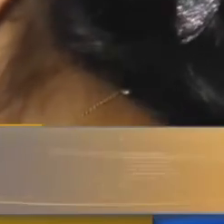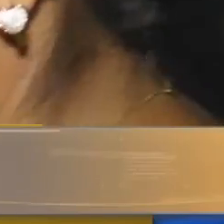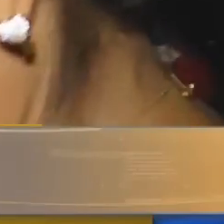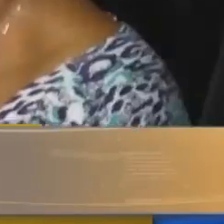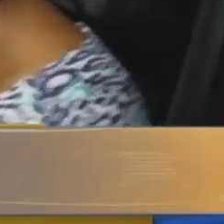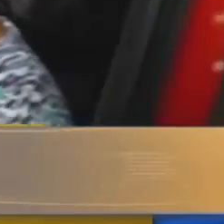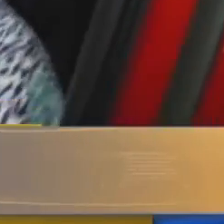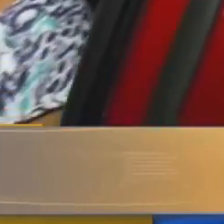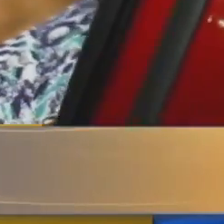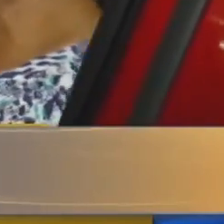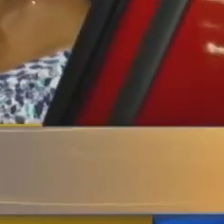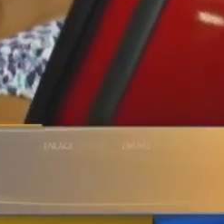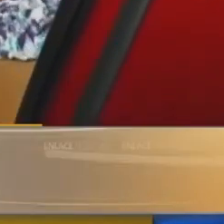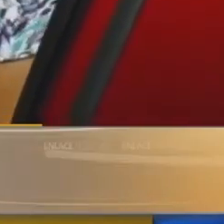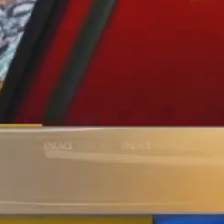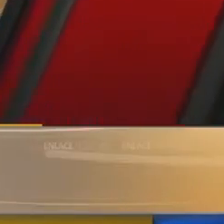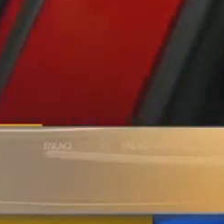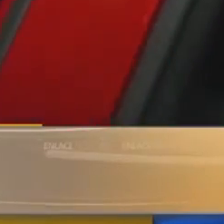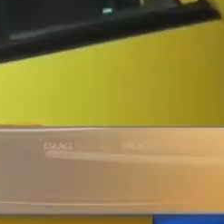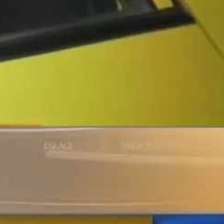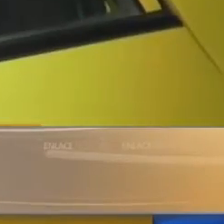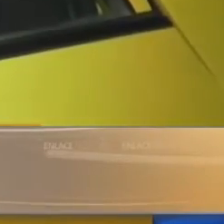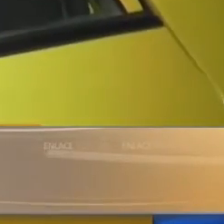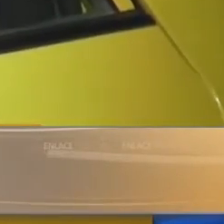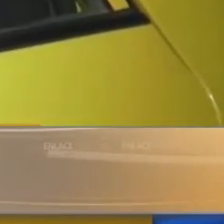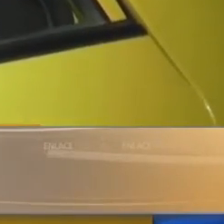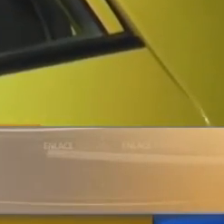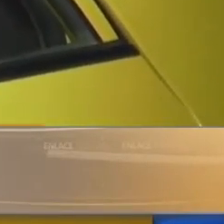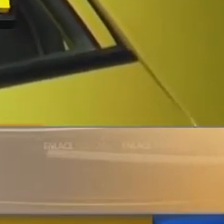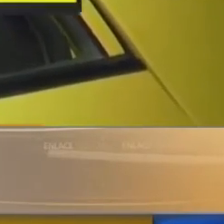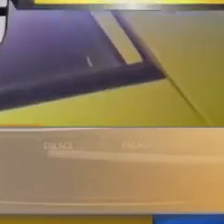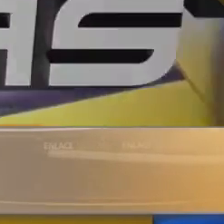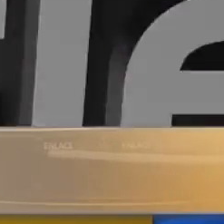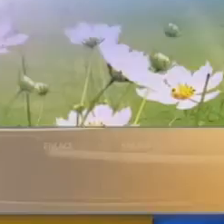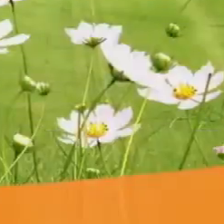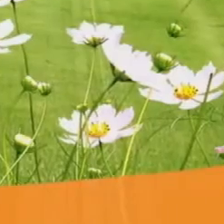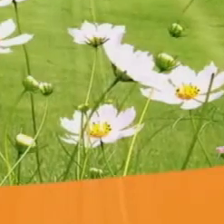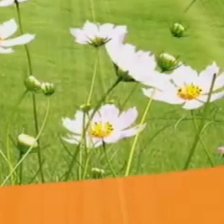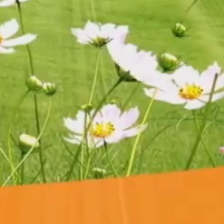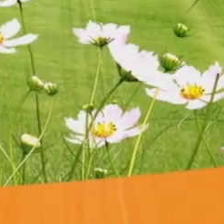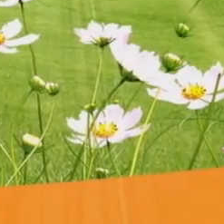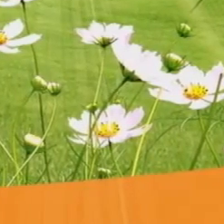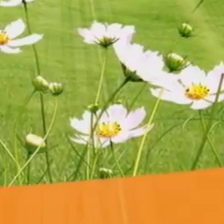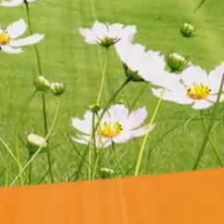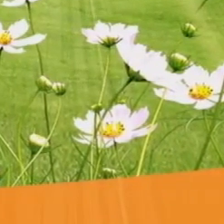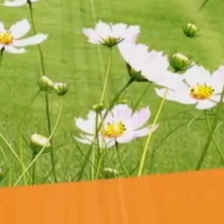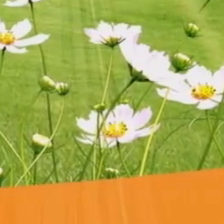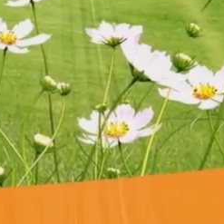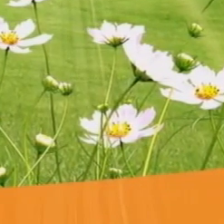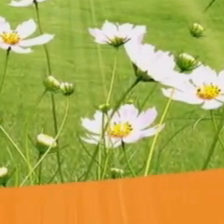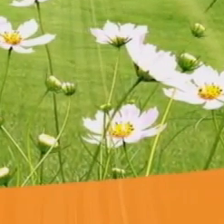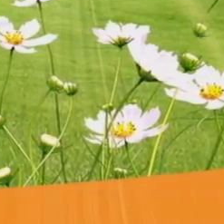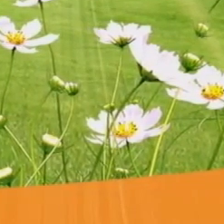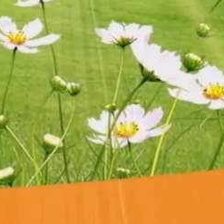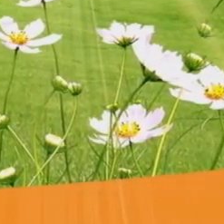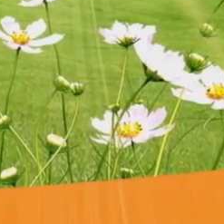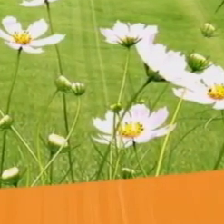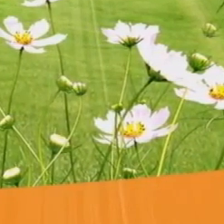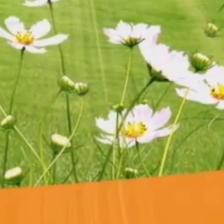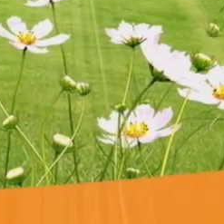Barranca Bermeja, en sus 30 años de servicio a la ciudad y el departamento de Santander. Con el patrocinio de Barsol Ecológico, Barsol